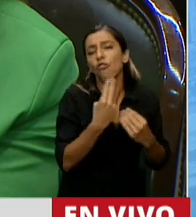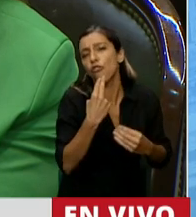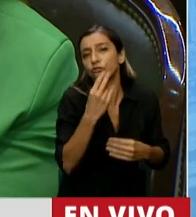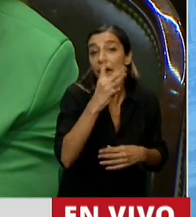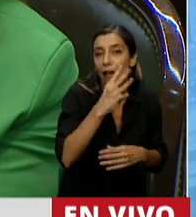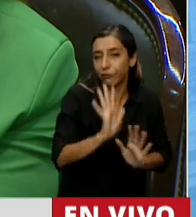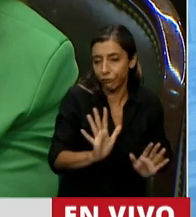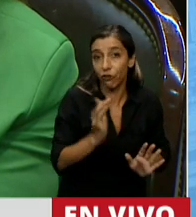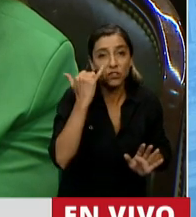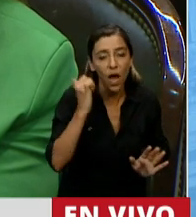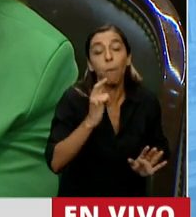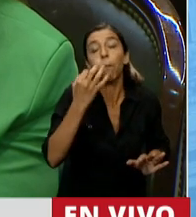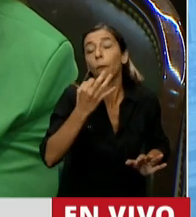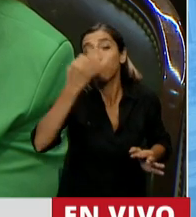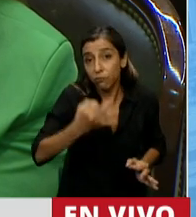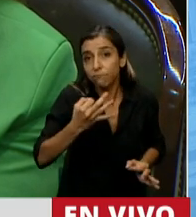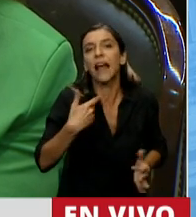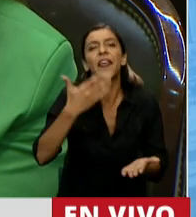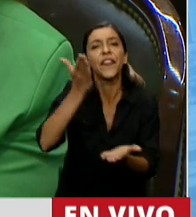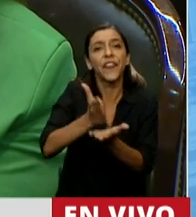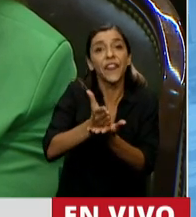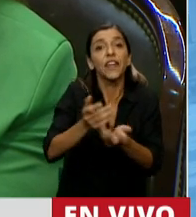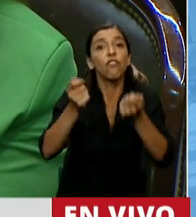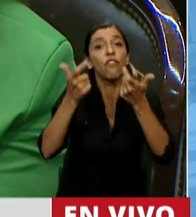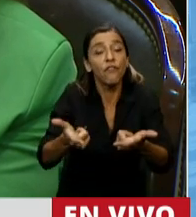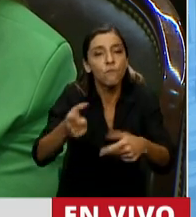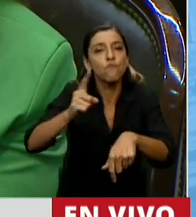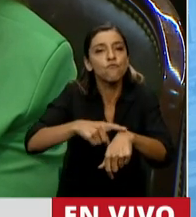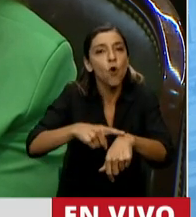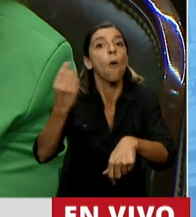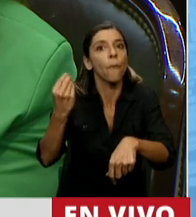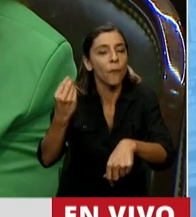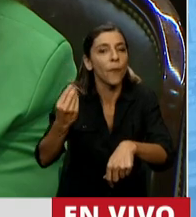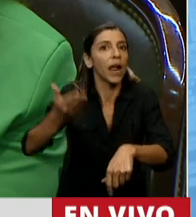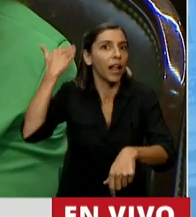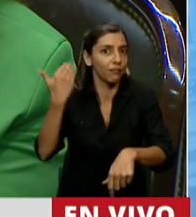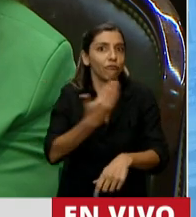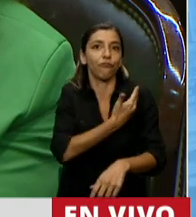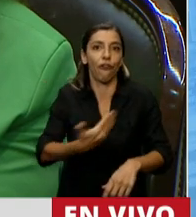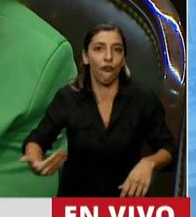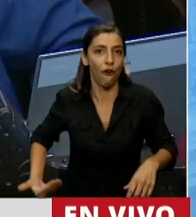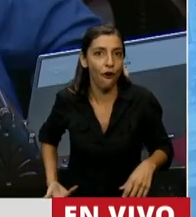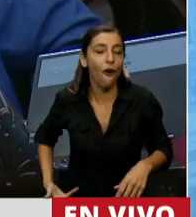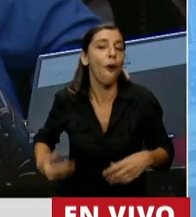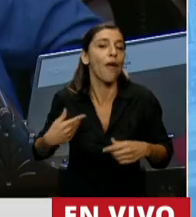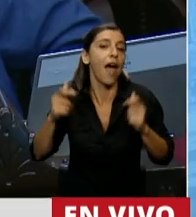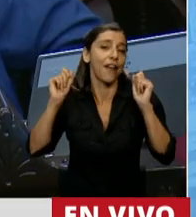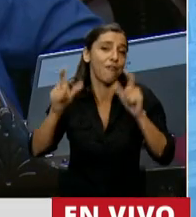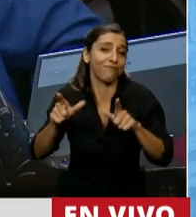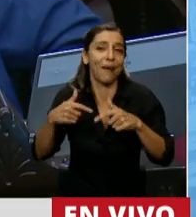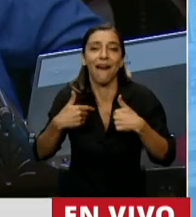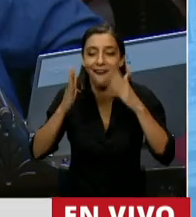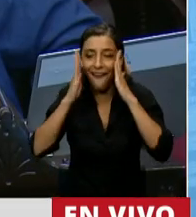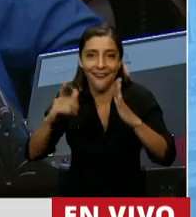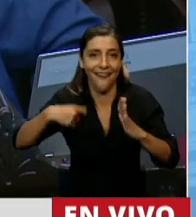pero recién se pudo convertir en derecho durante un gobierno de índole popular,